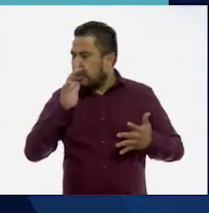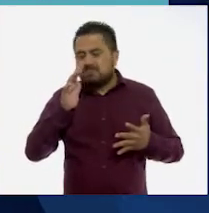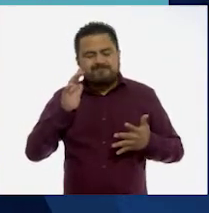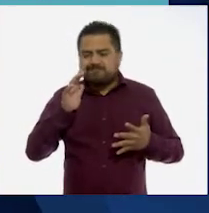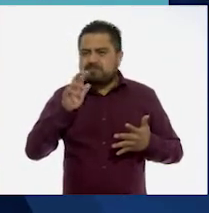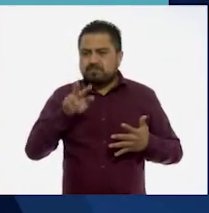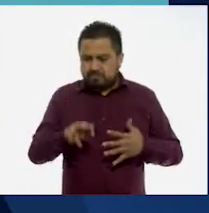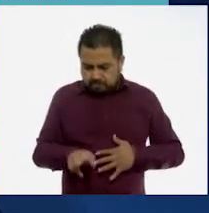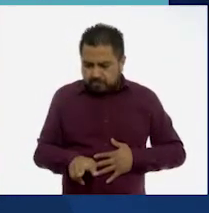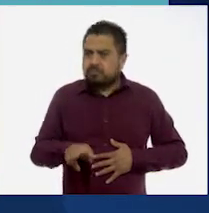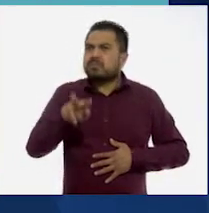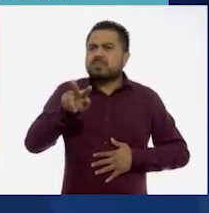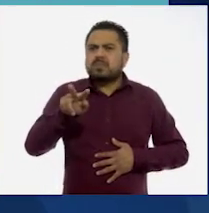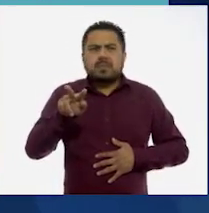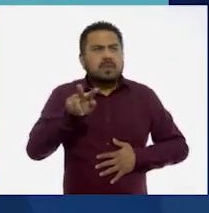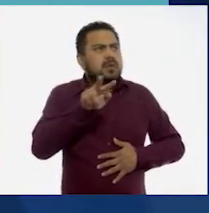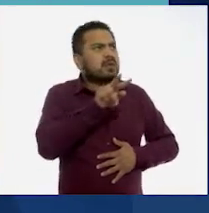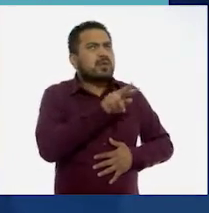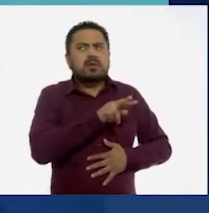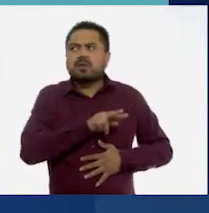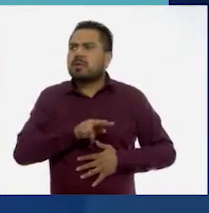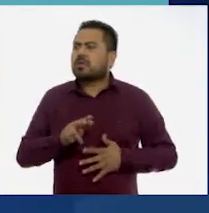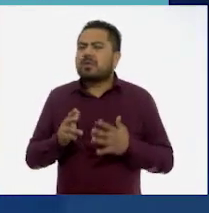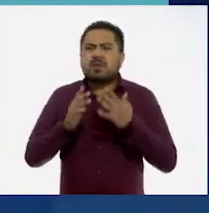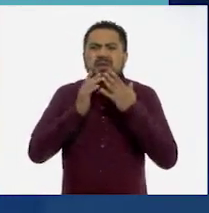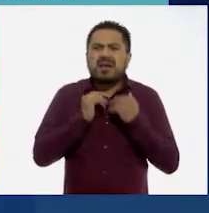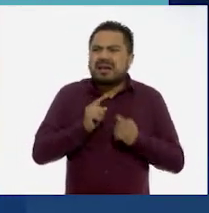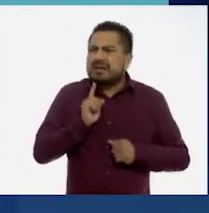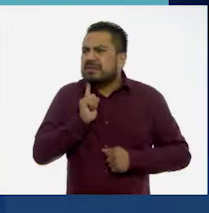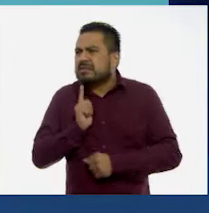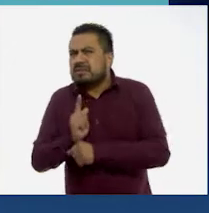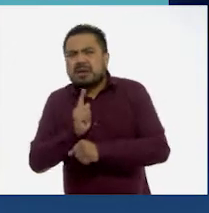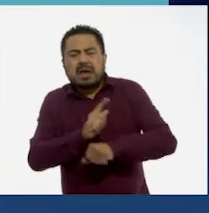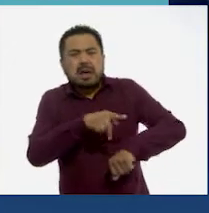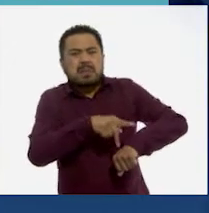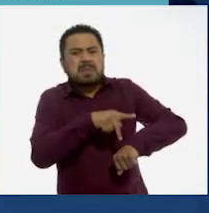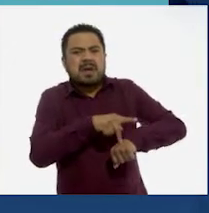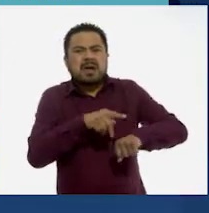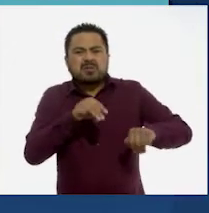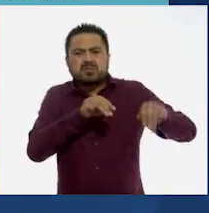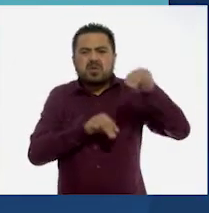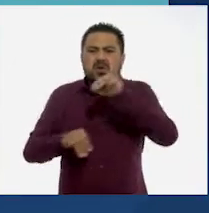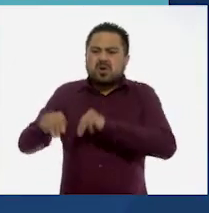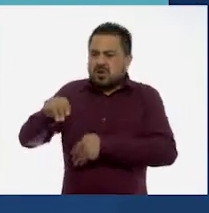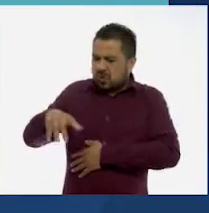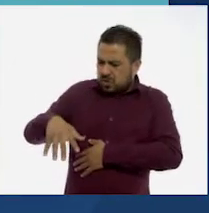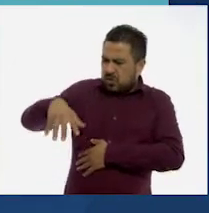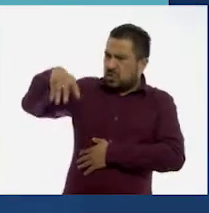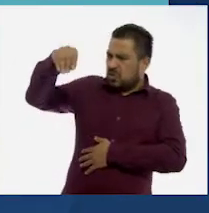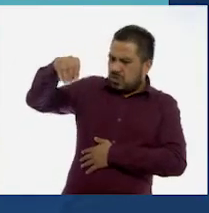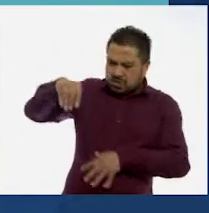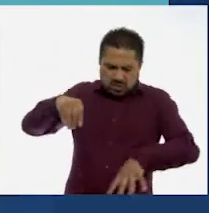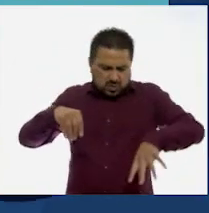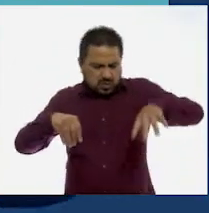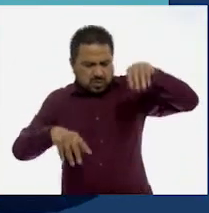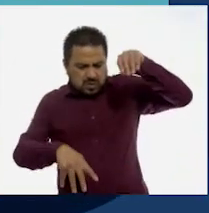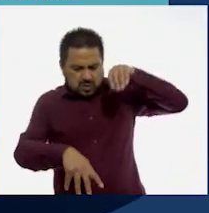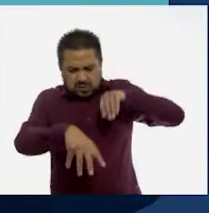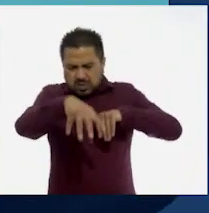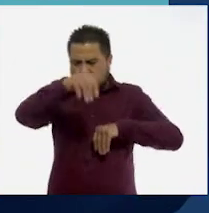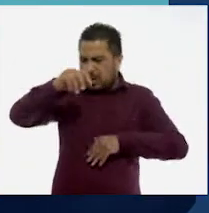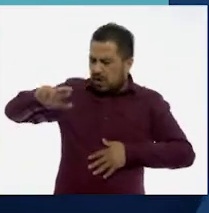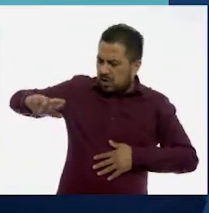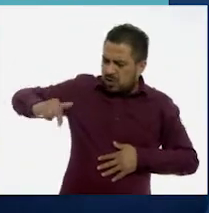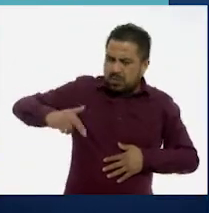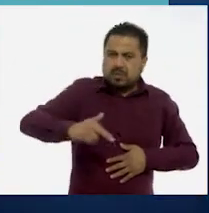Levantó la vista y no miró otra cosa que piedras formando los enormes cerros de La Rumorosa. Una sensación